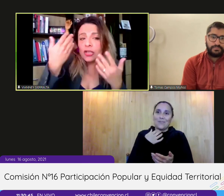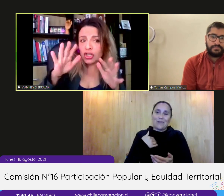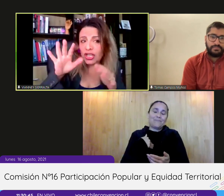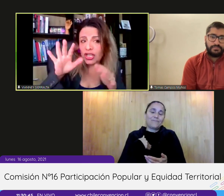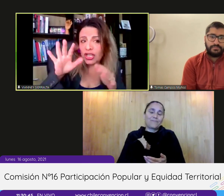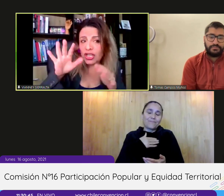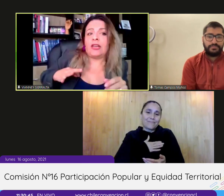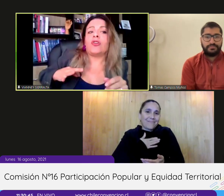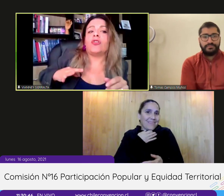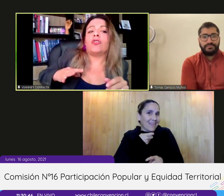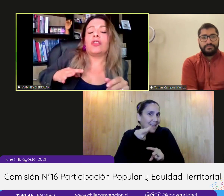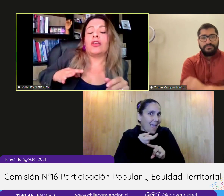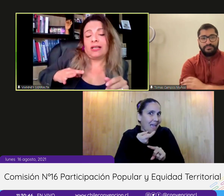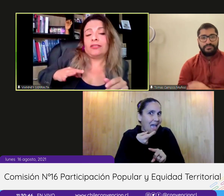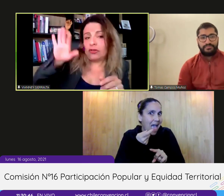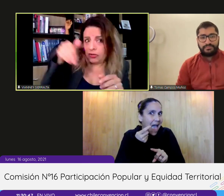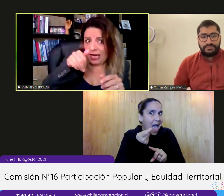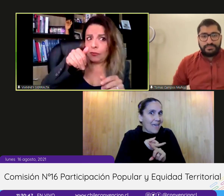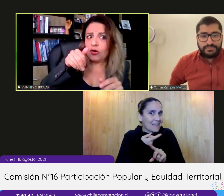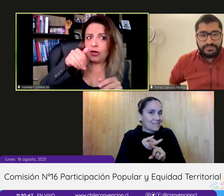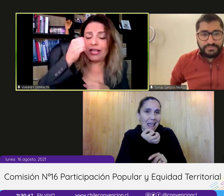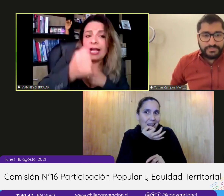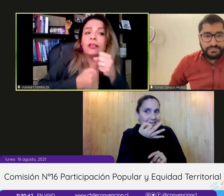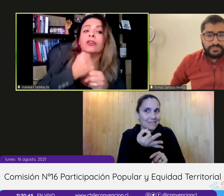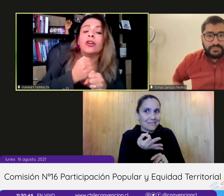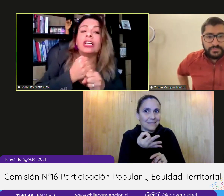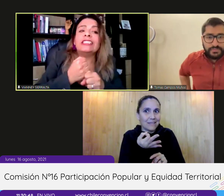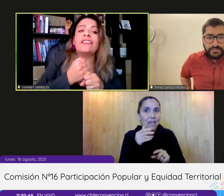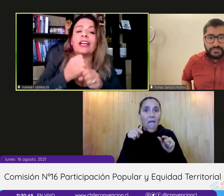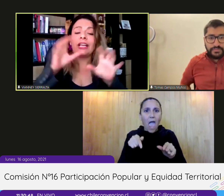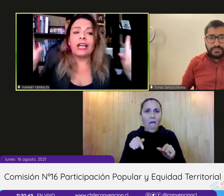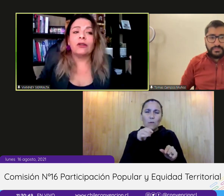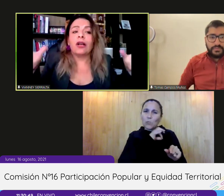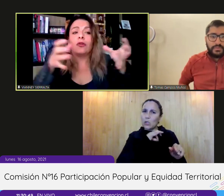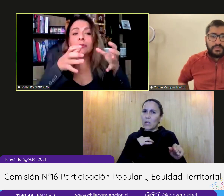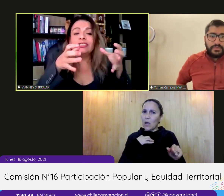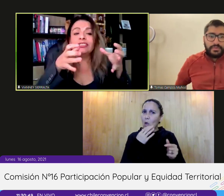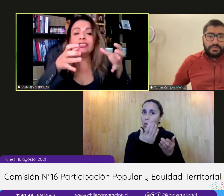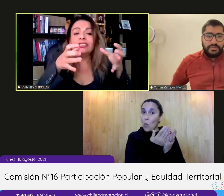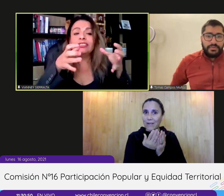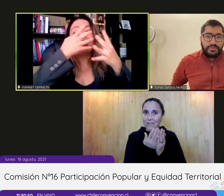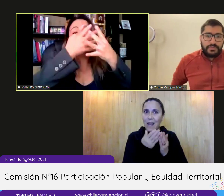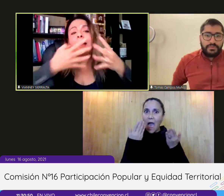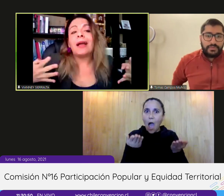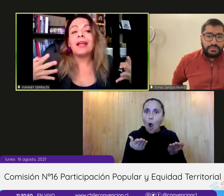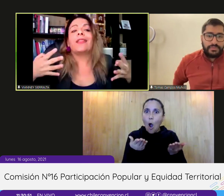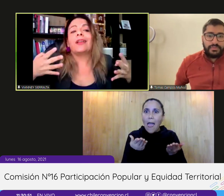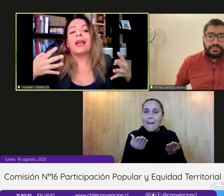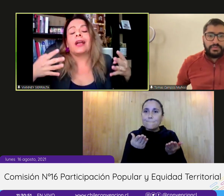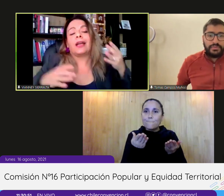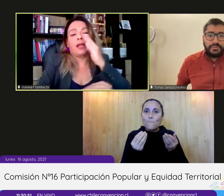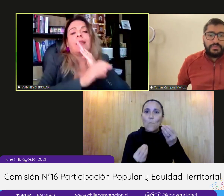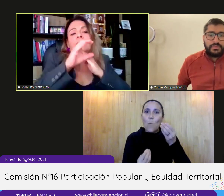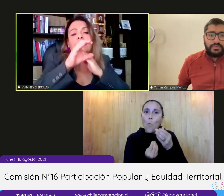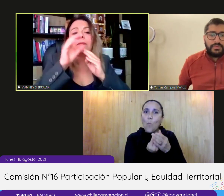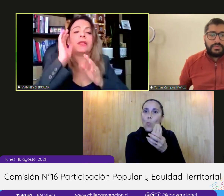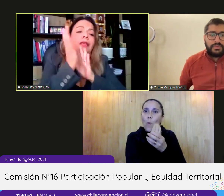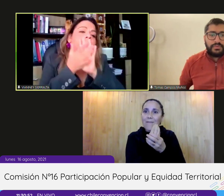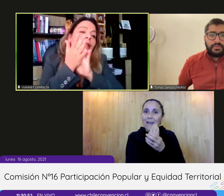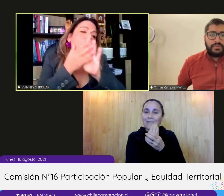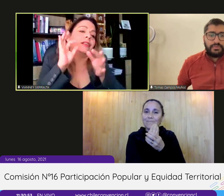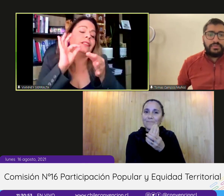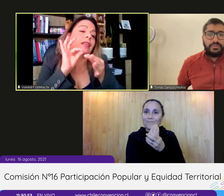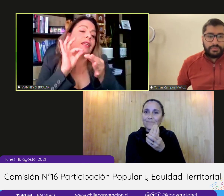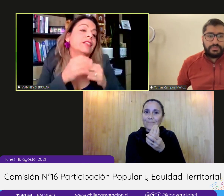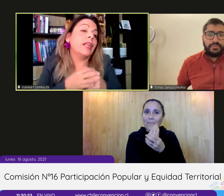estamos haciendo, y ya el Ministerio de Educación nos llamó este año. Se va a crear una comisión para crear la malla de la carrera de